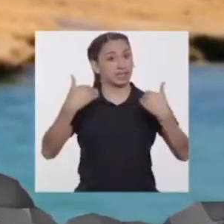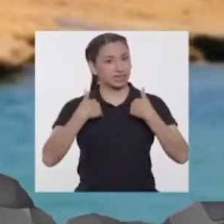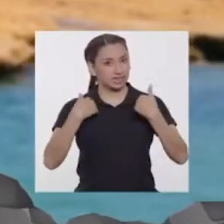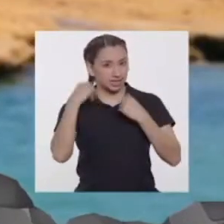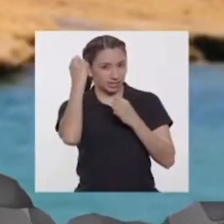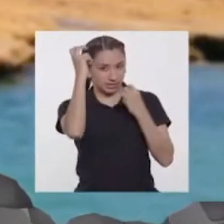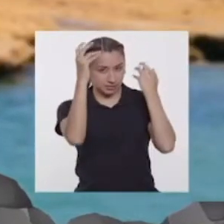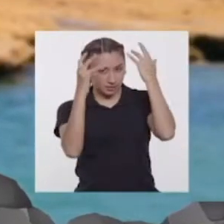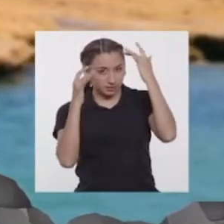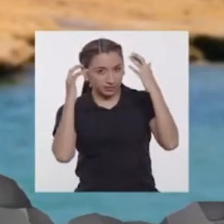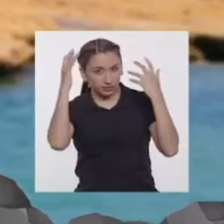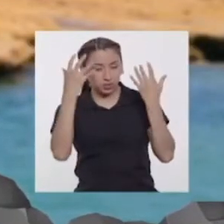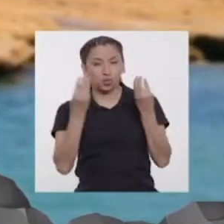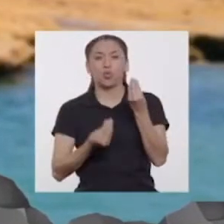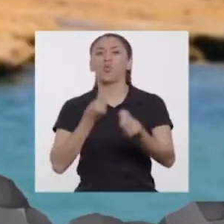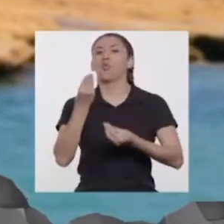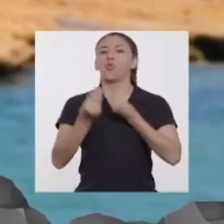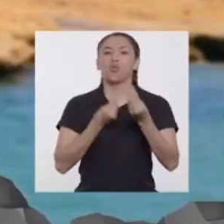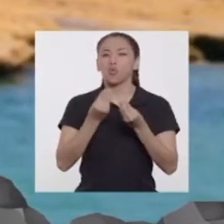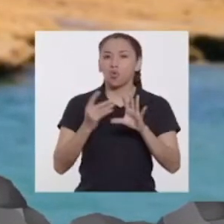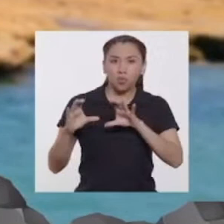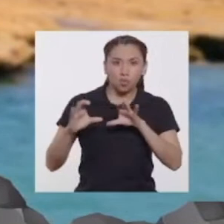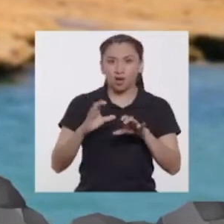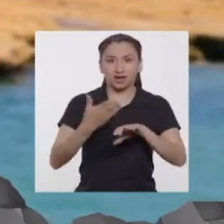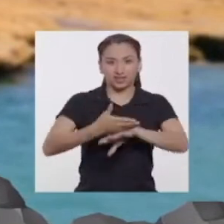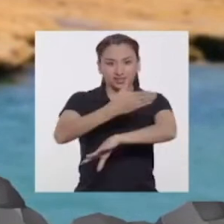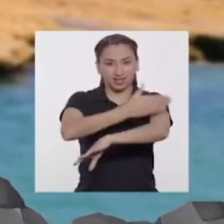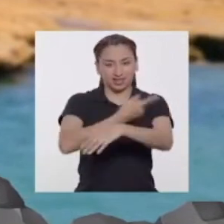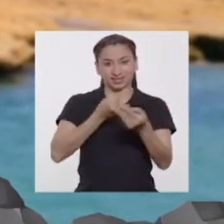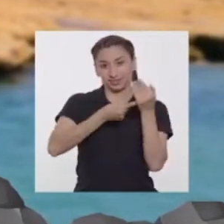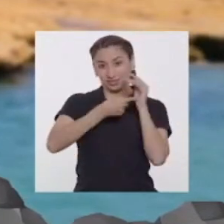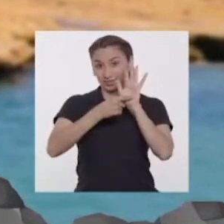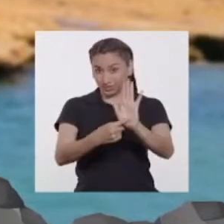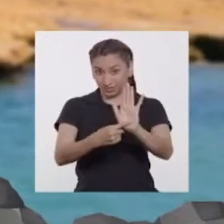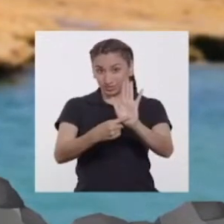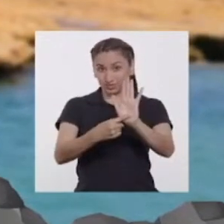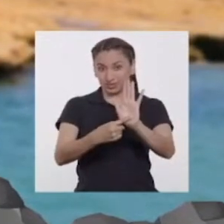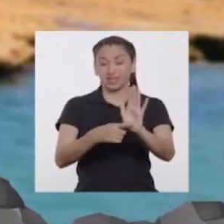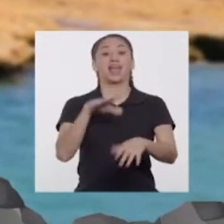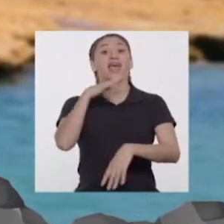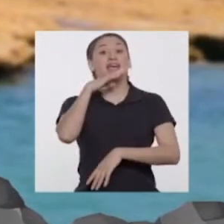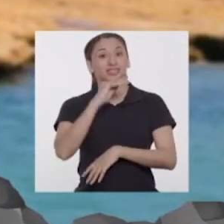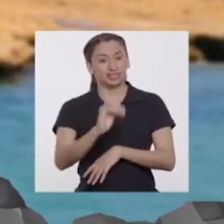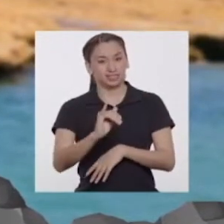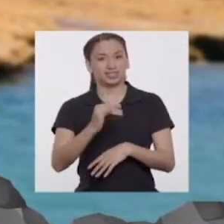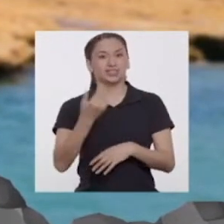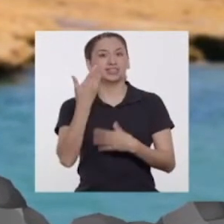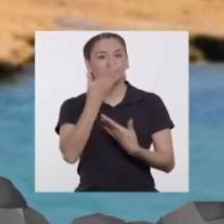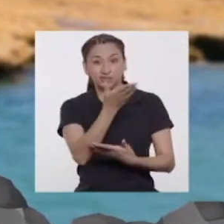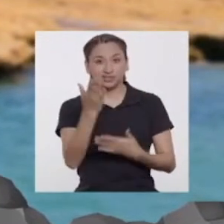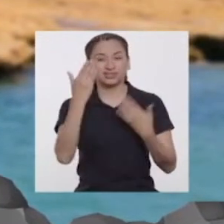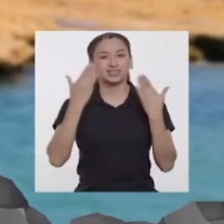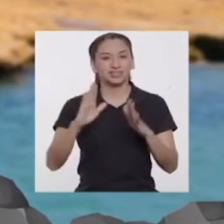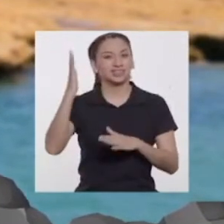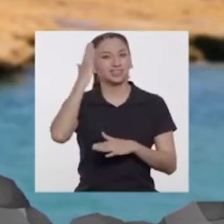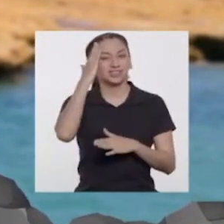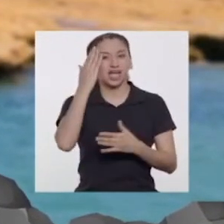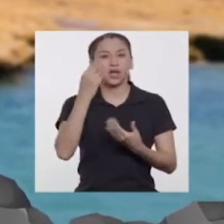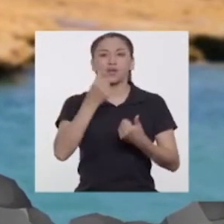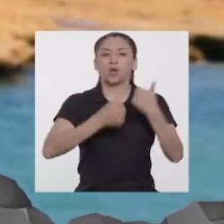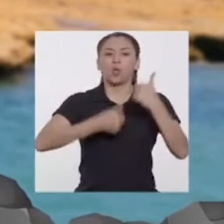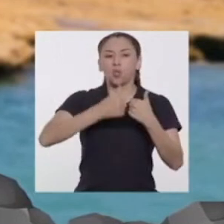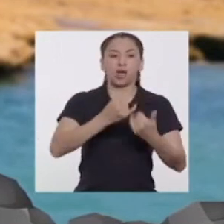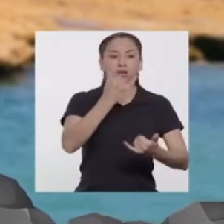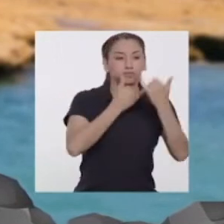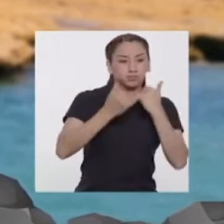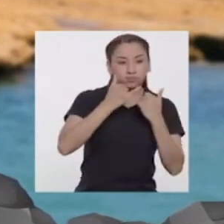debemos reflexionar sobre cómo hicimos nuestra presentación. Así sabremos qué